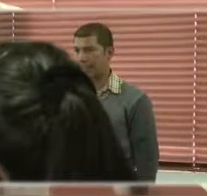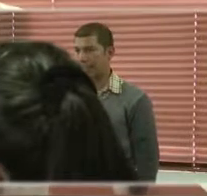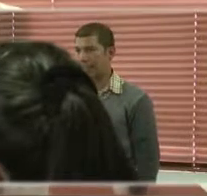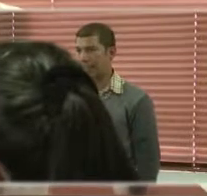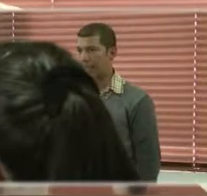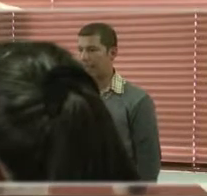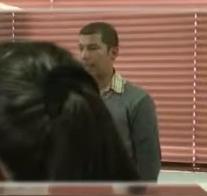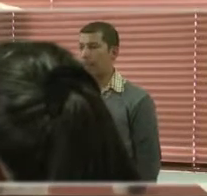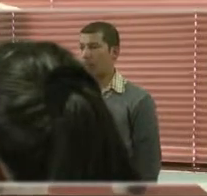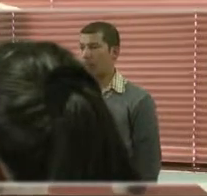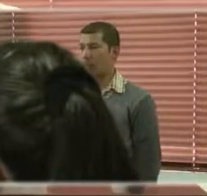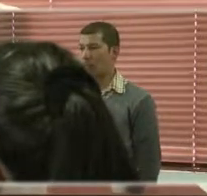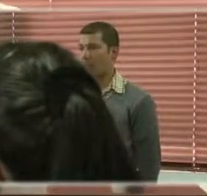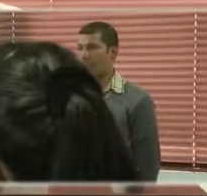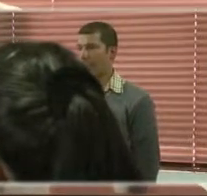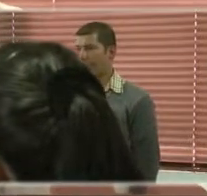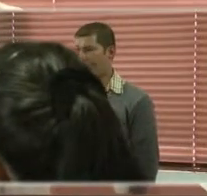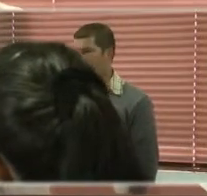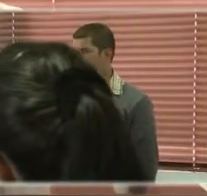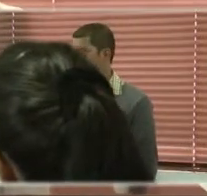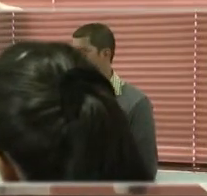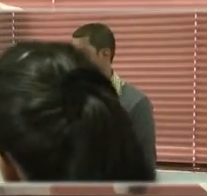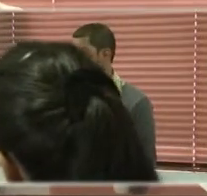punto o hereje